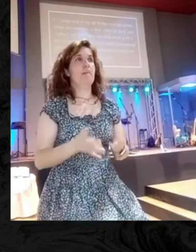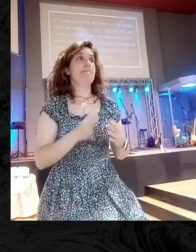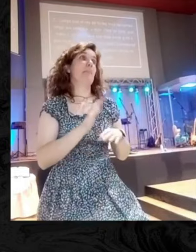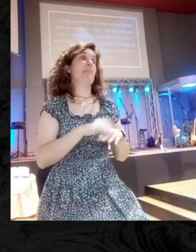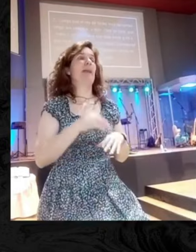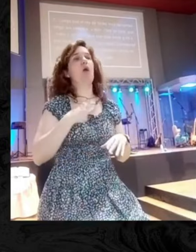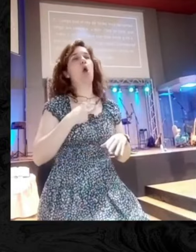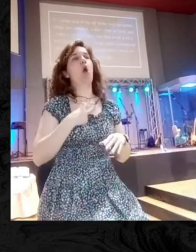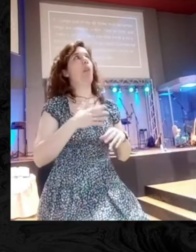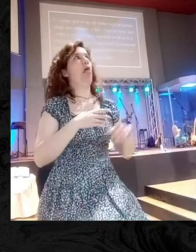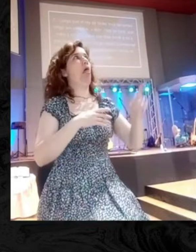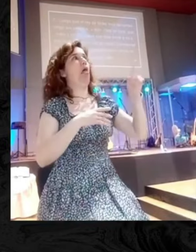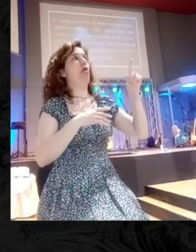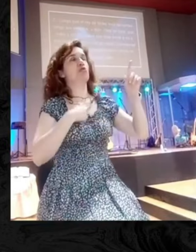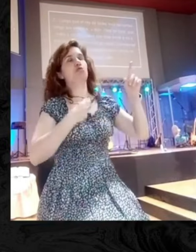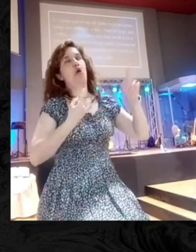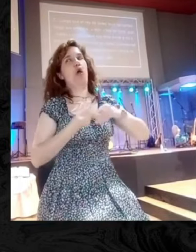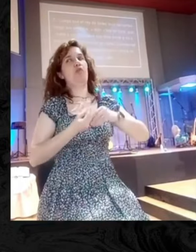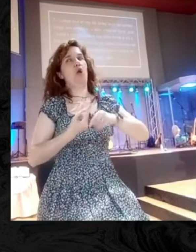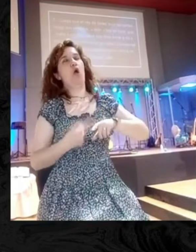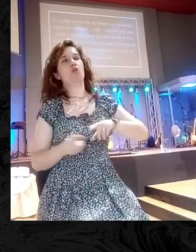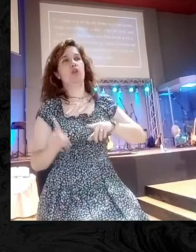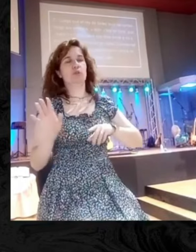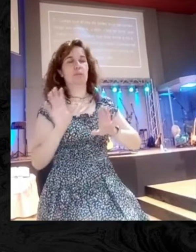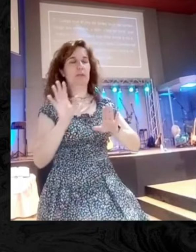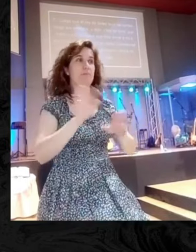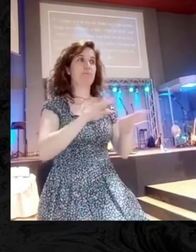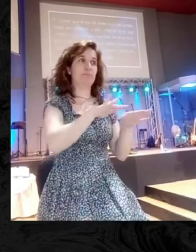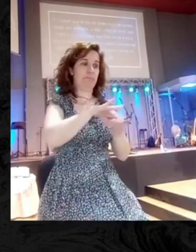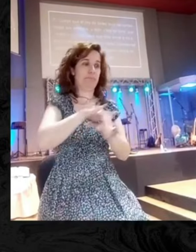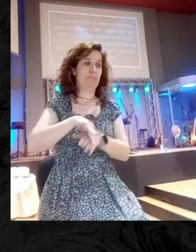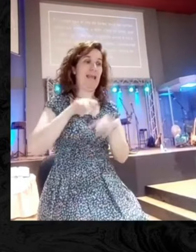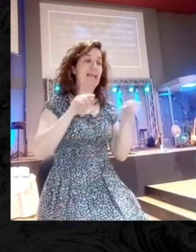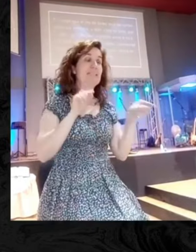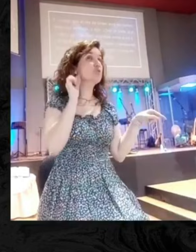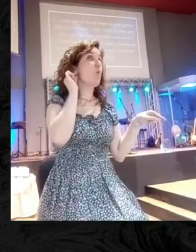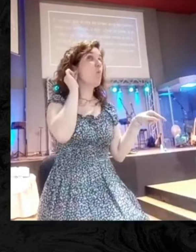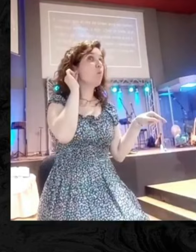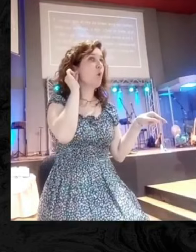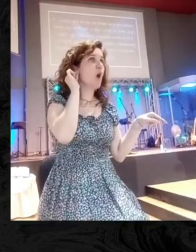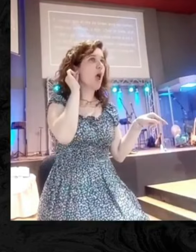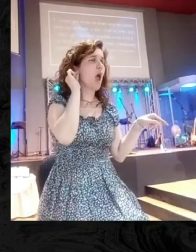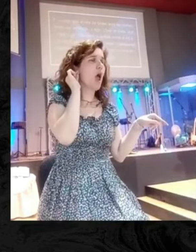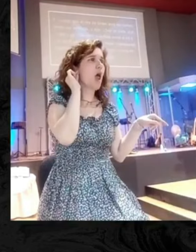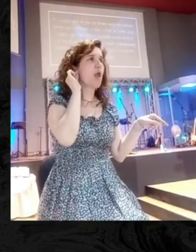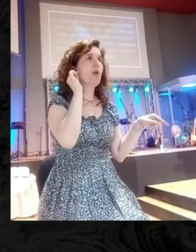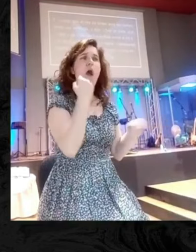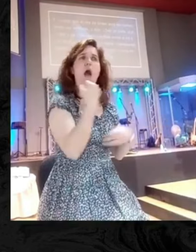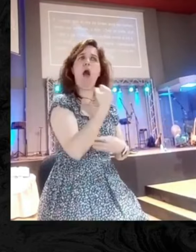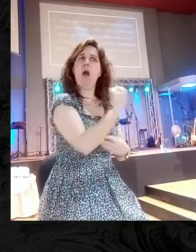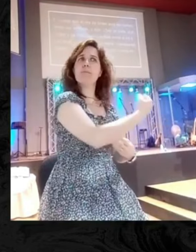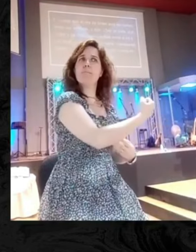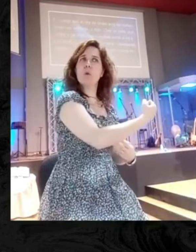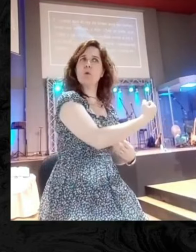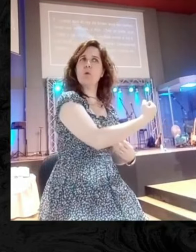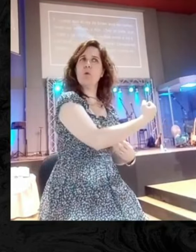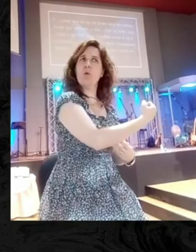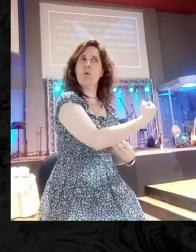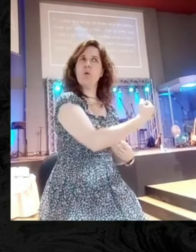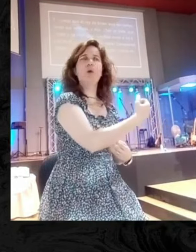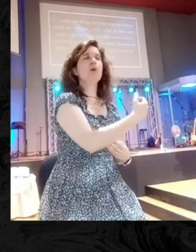fuera de la voluntad de Dios Ahora esta muchacha estaba utilizando la fe para que Dios